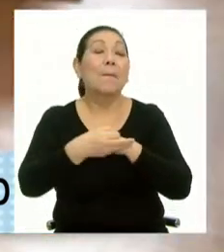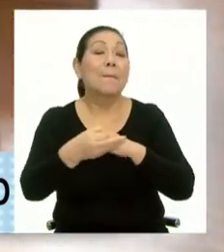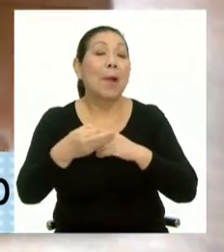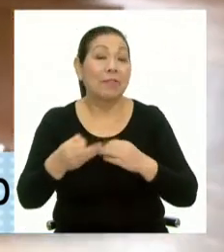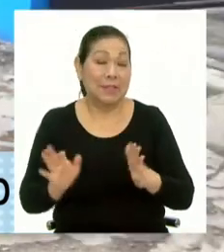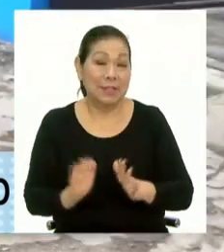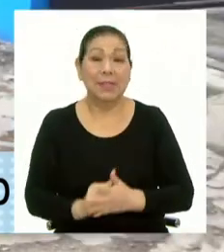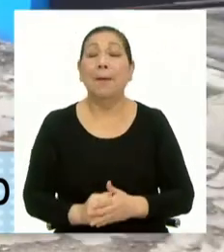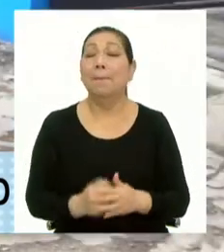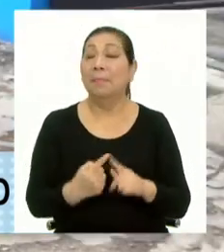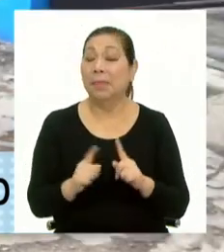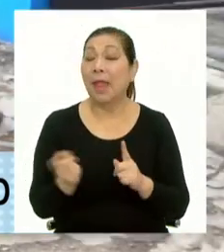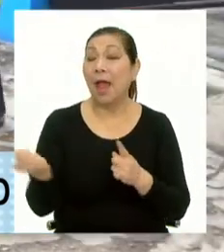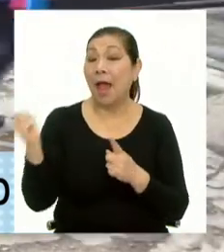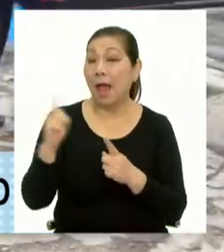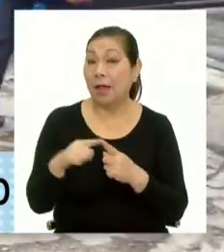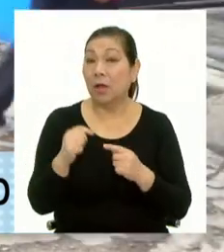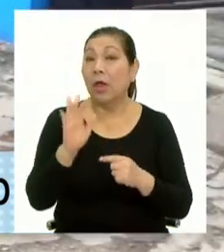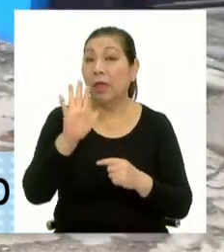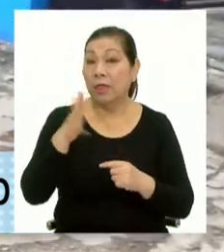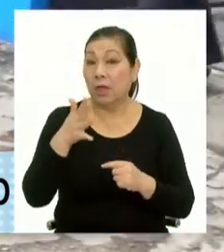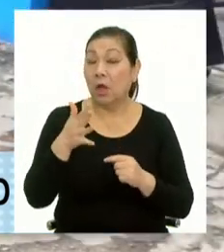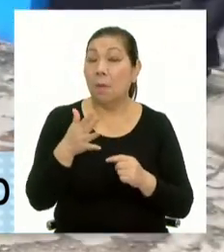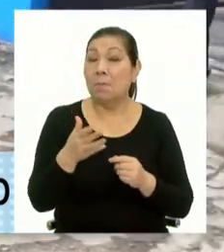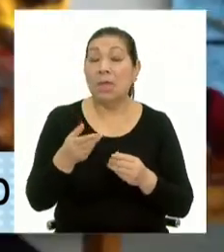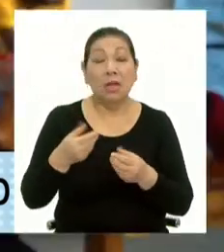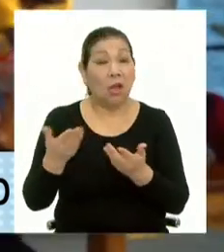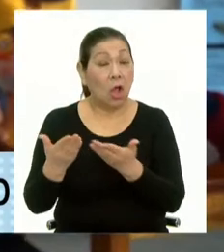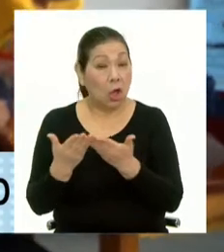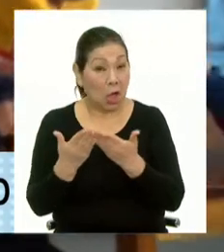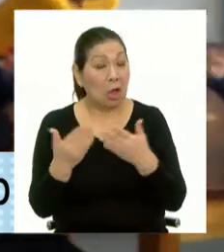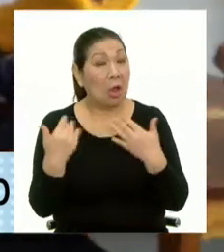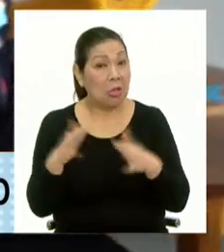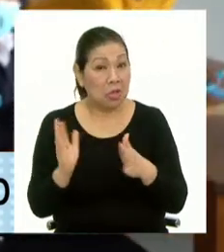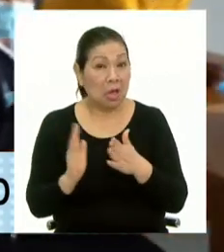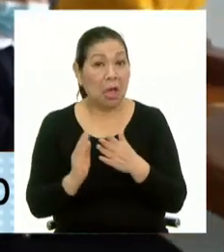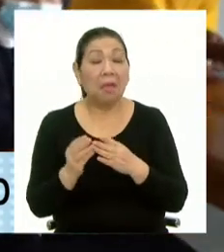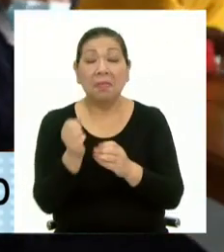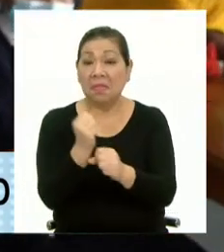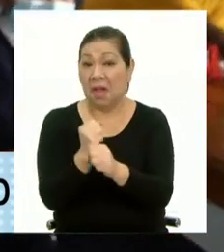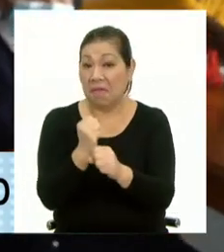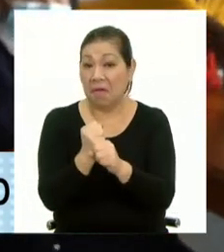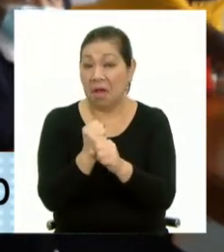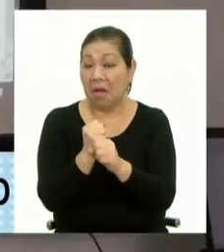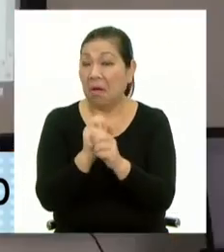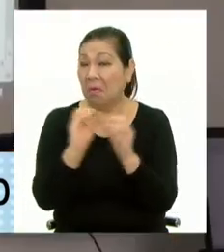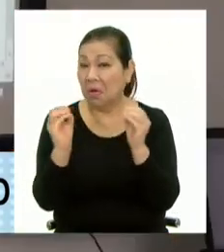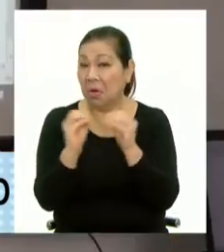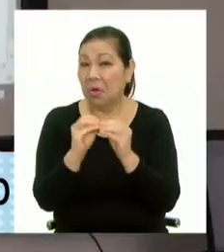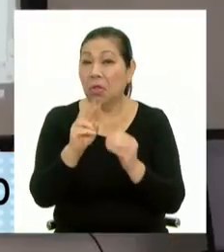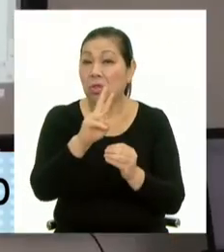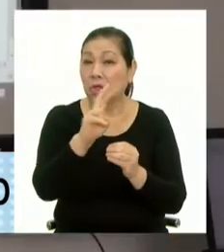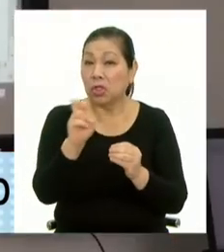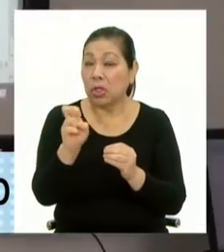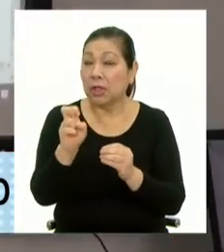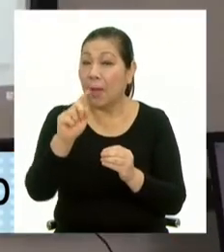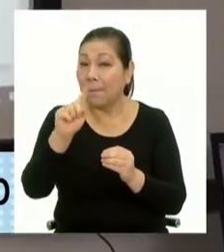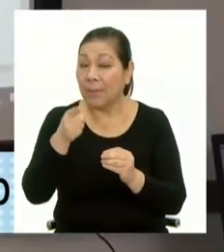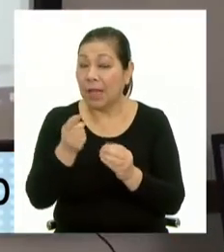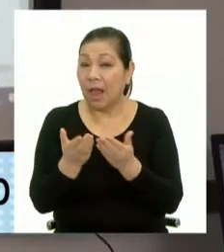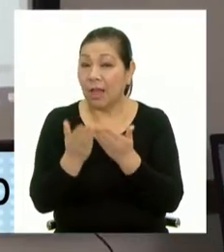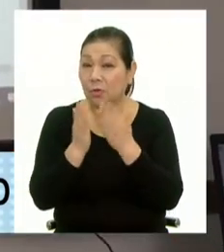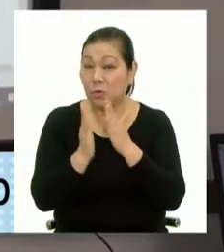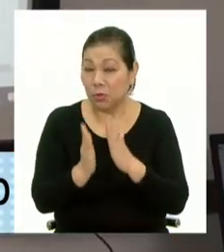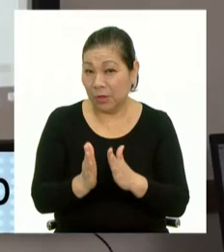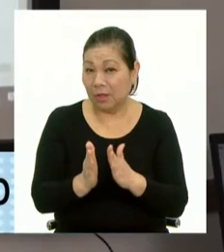rurales. A la fecha, más de 5.000 servicios educativos ya volvieron a operar con un total de 200.000 estudiantes,